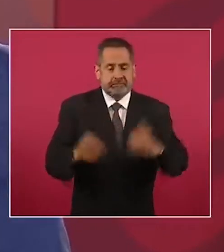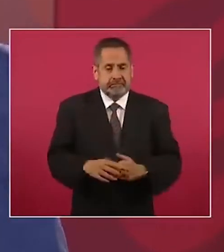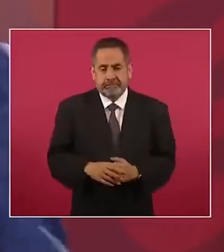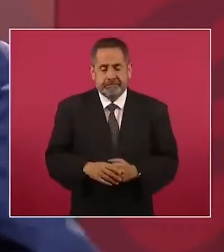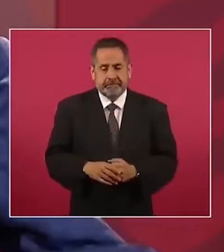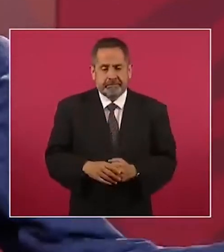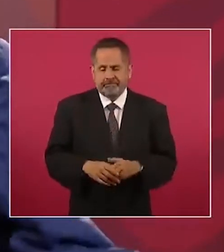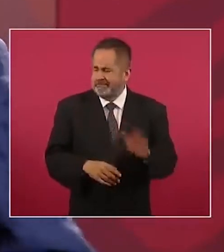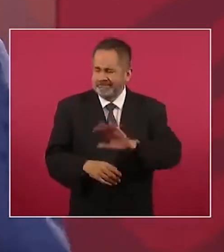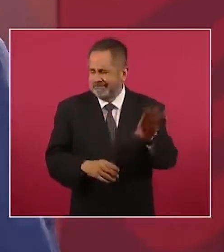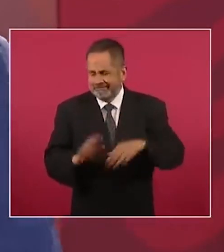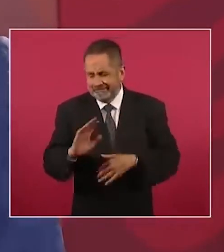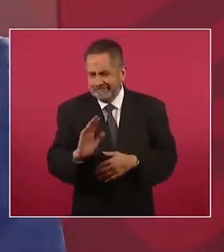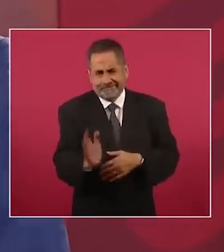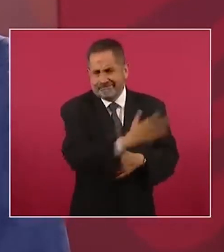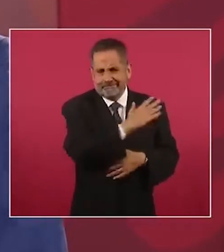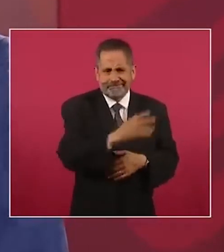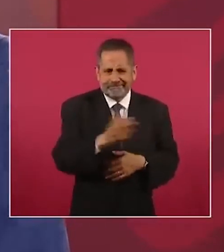no